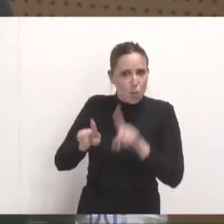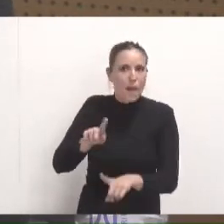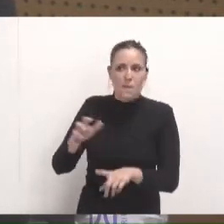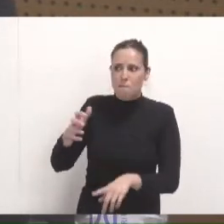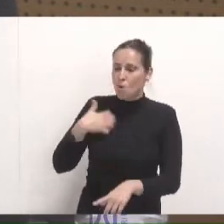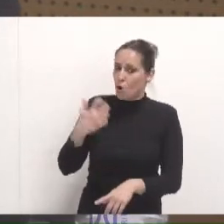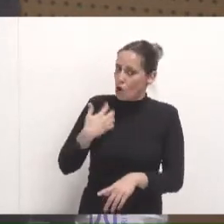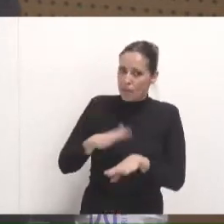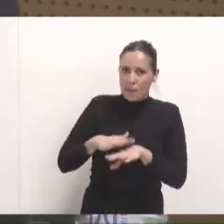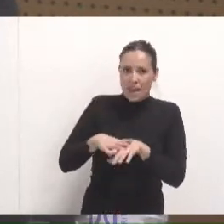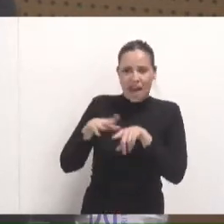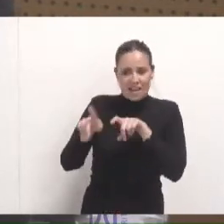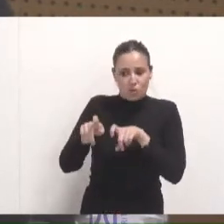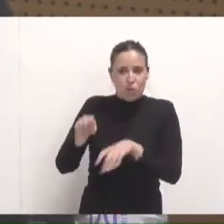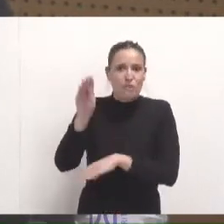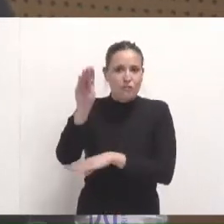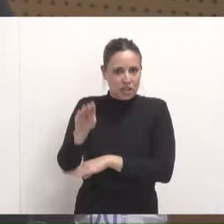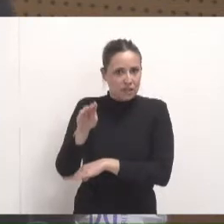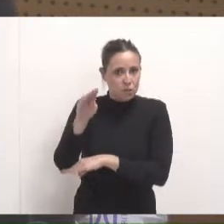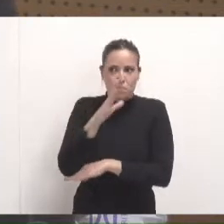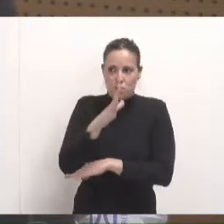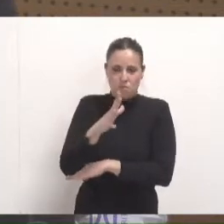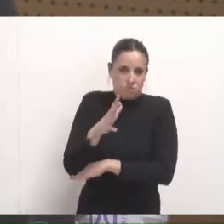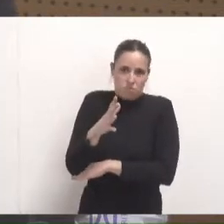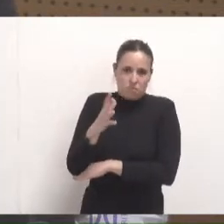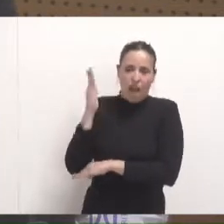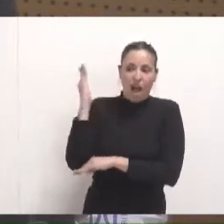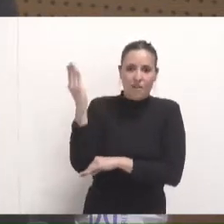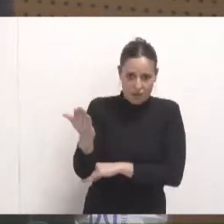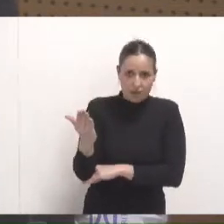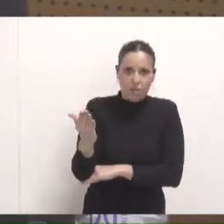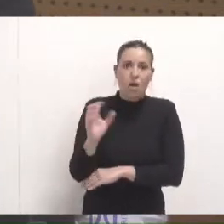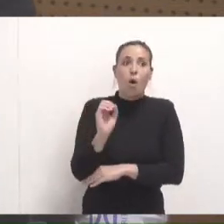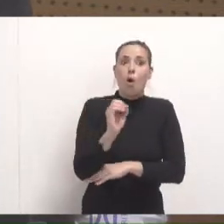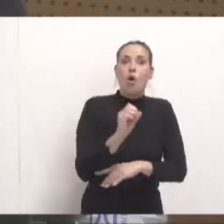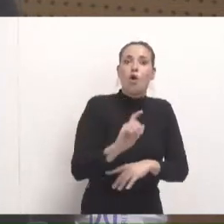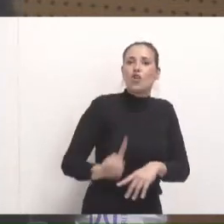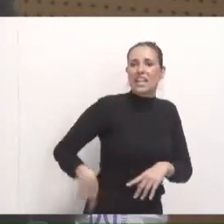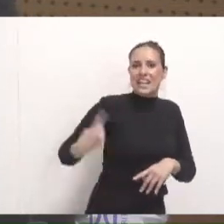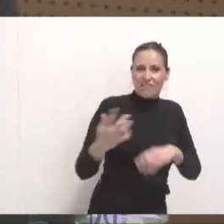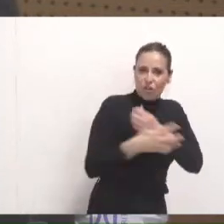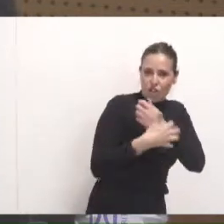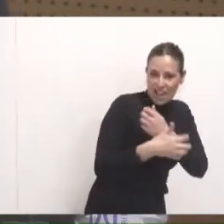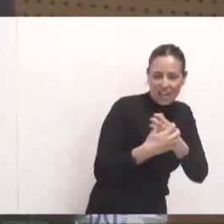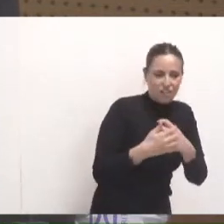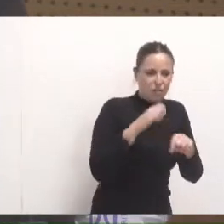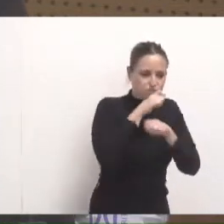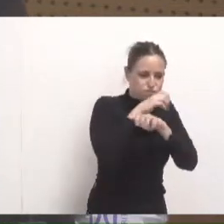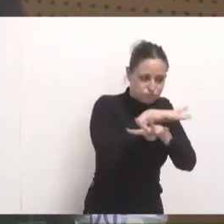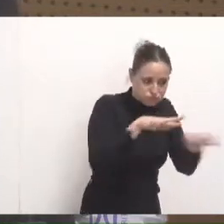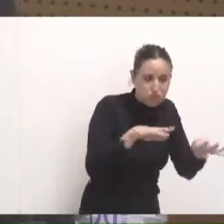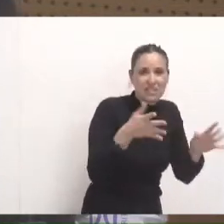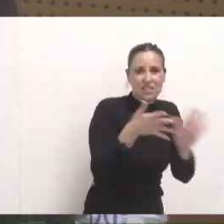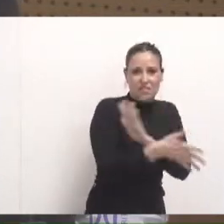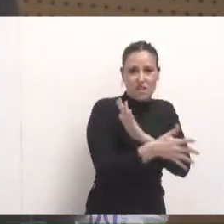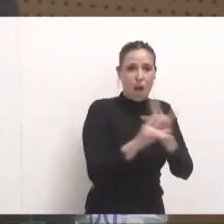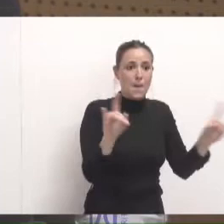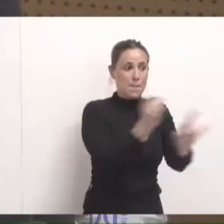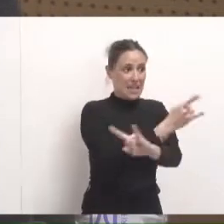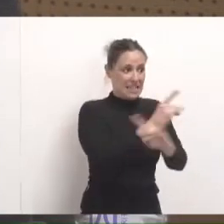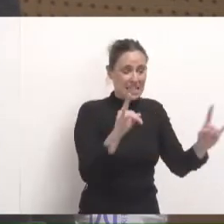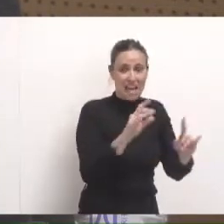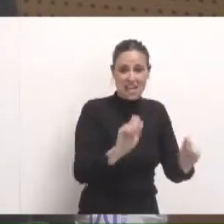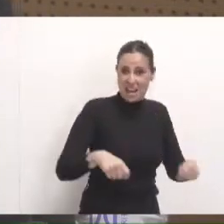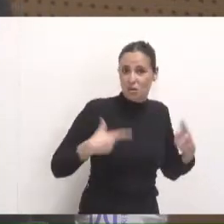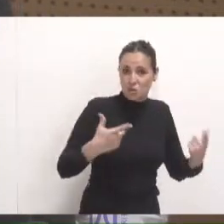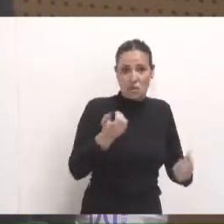la agricultura de Fuerteventura y para algunas plantas, el rabogato es un elemento paisajístico que deteriora, ¿no?, nuestros espacios naturales y en